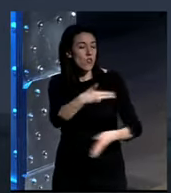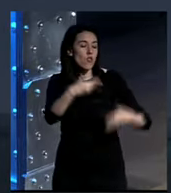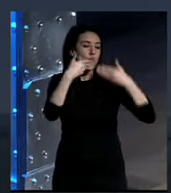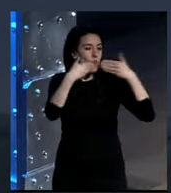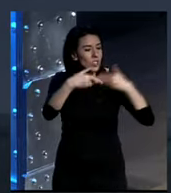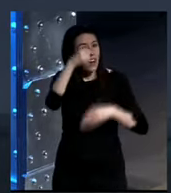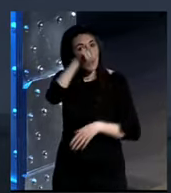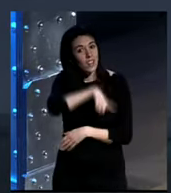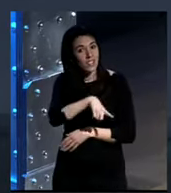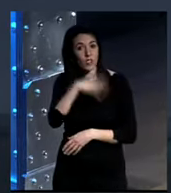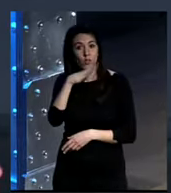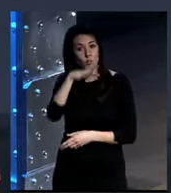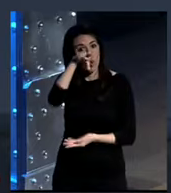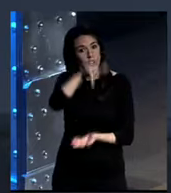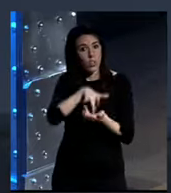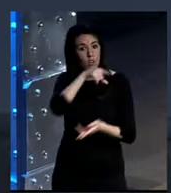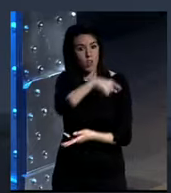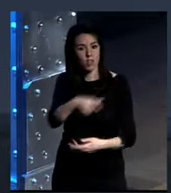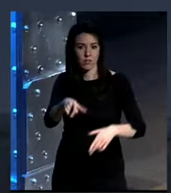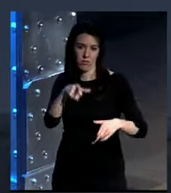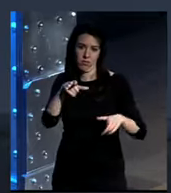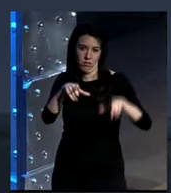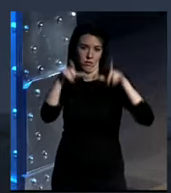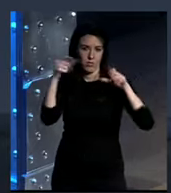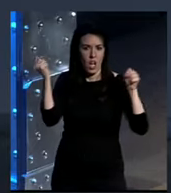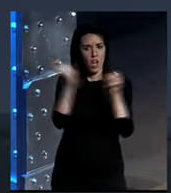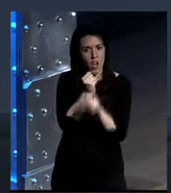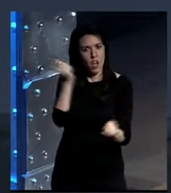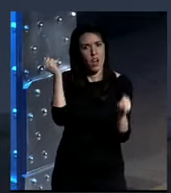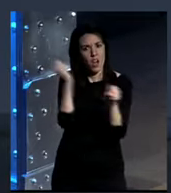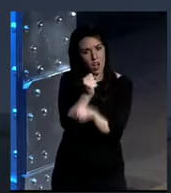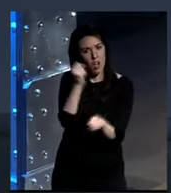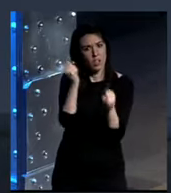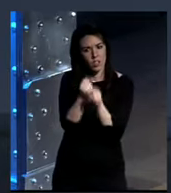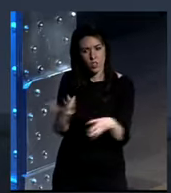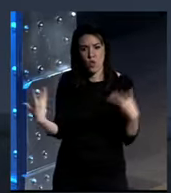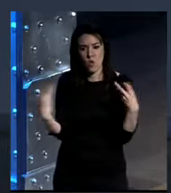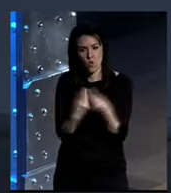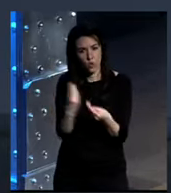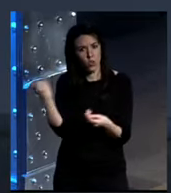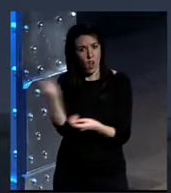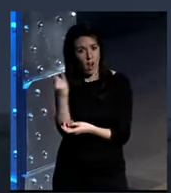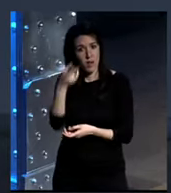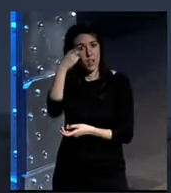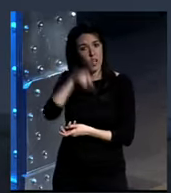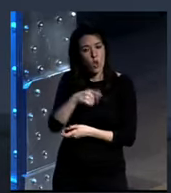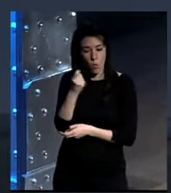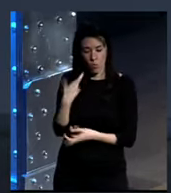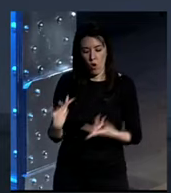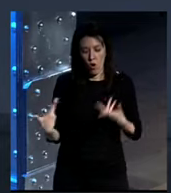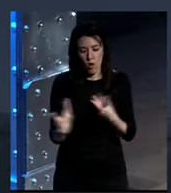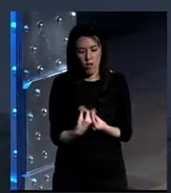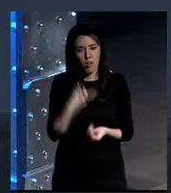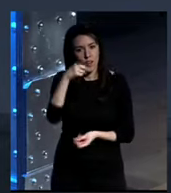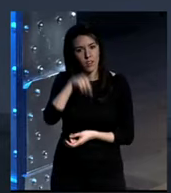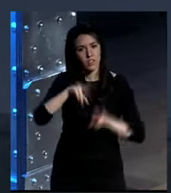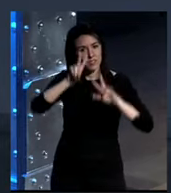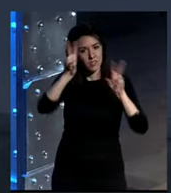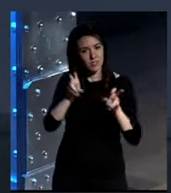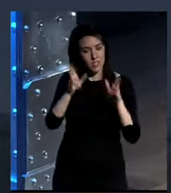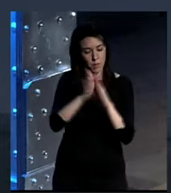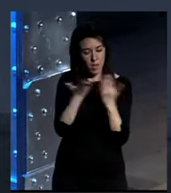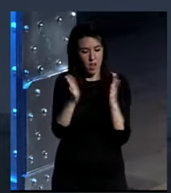también, porque ha sido la que ha estado trabajando con Javier y en este caso un poquito conmigo sobre el tema